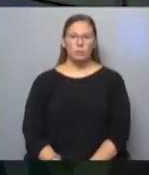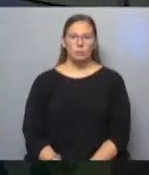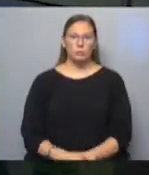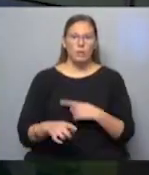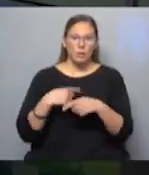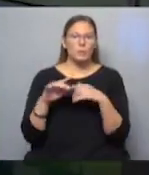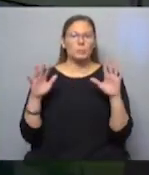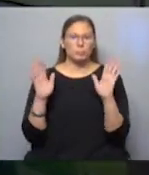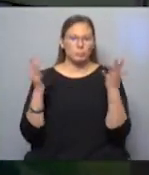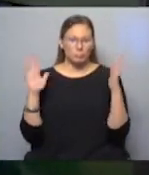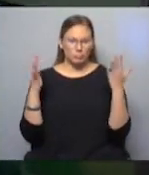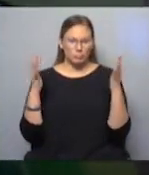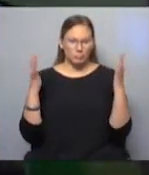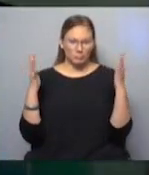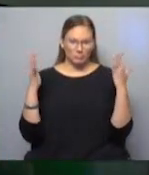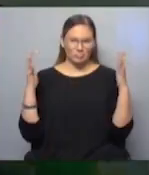no